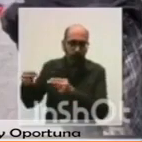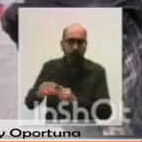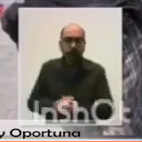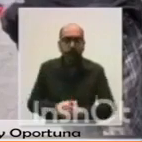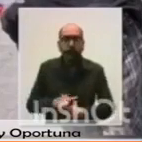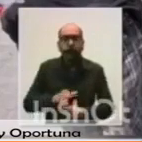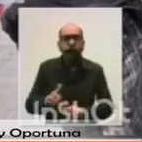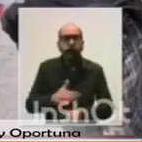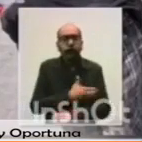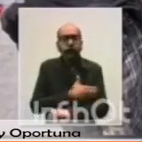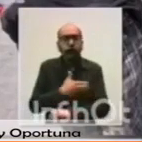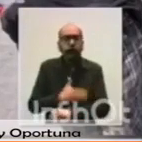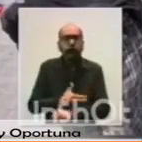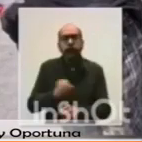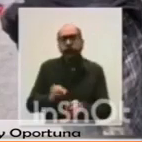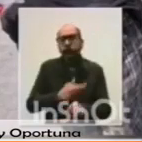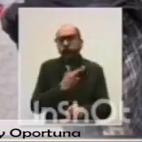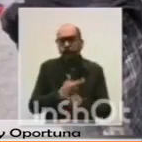secretario de